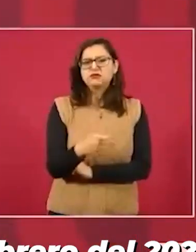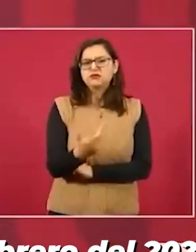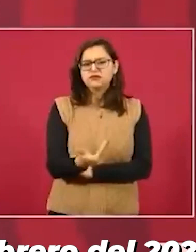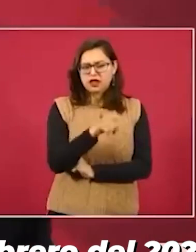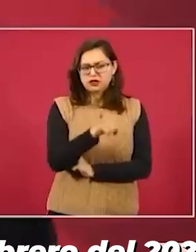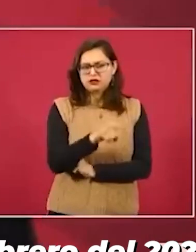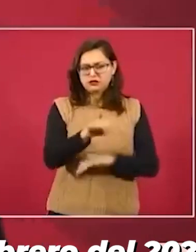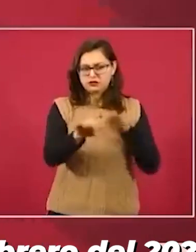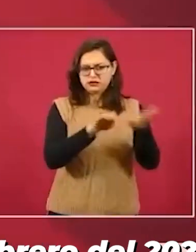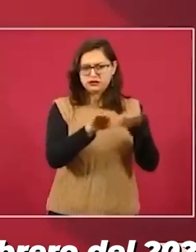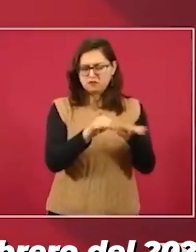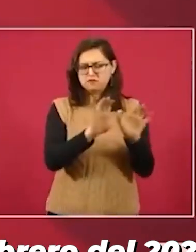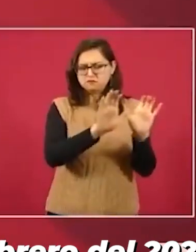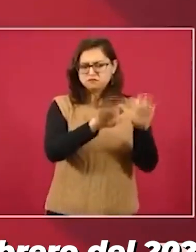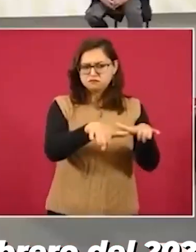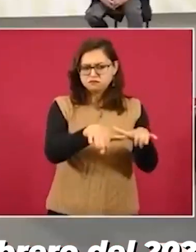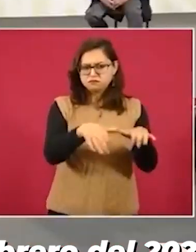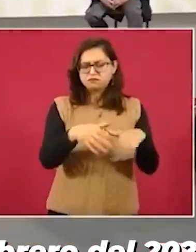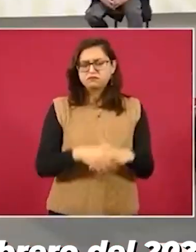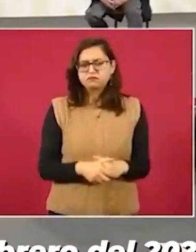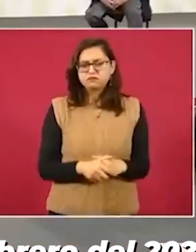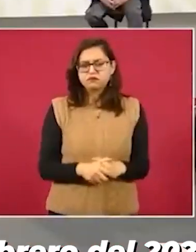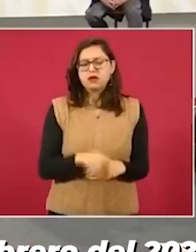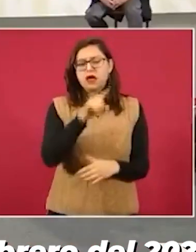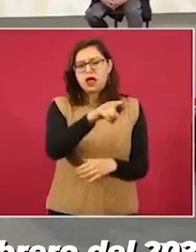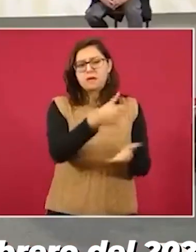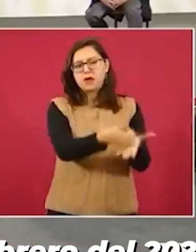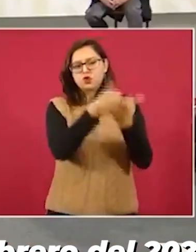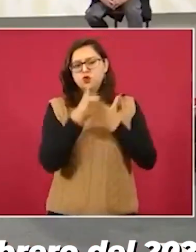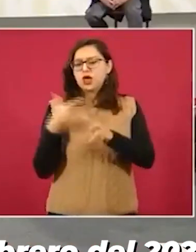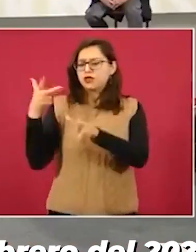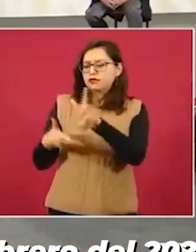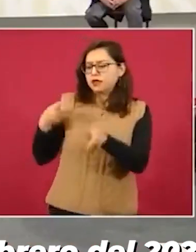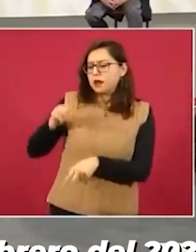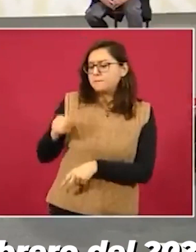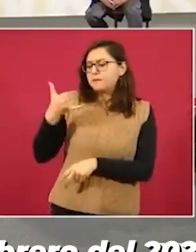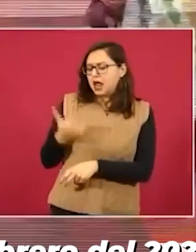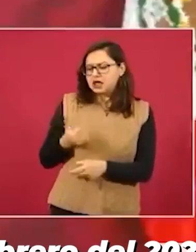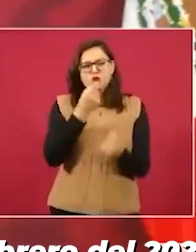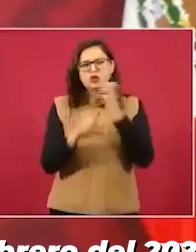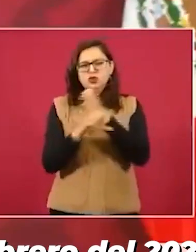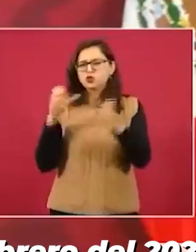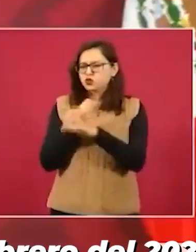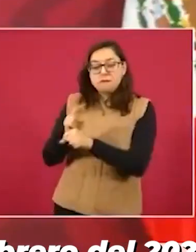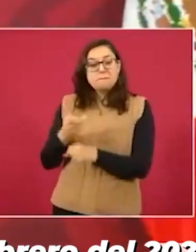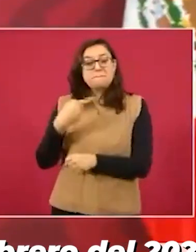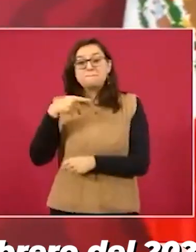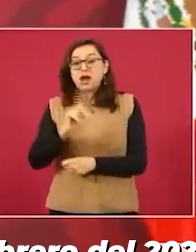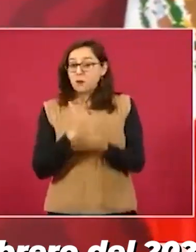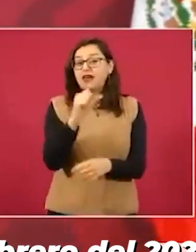me ayuda como supervisor honorífico en el Tren Maya, pero no cobra absolutamente nada, ni tenemos ninguna